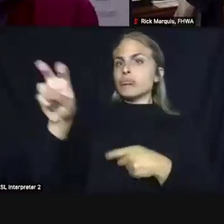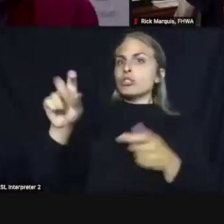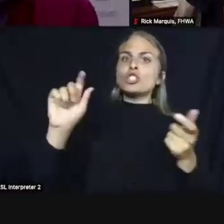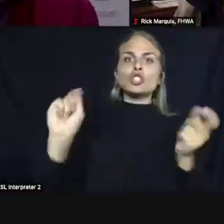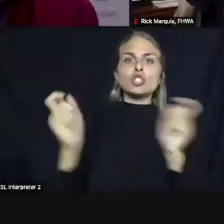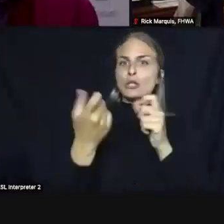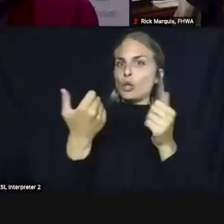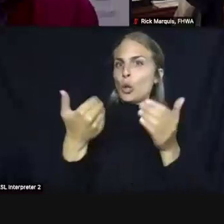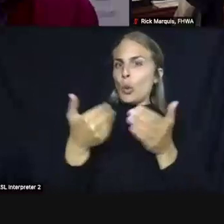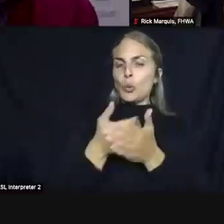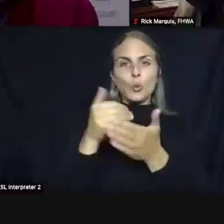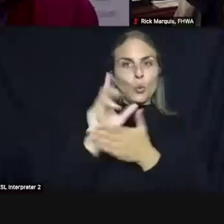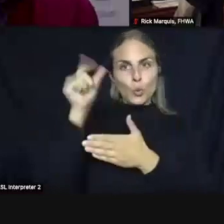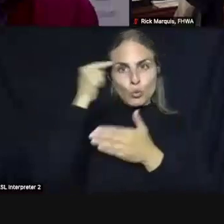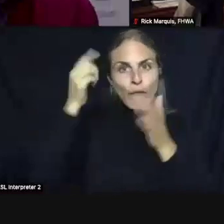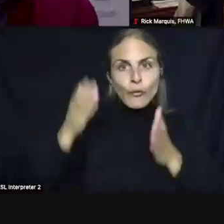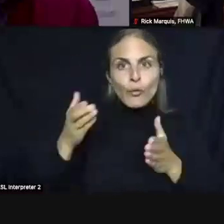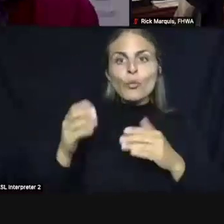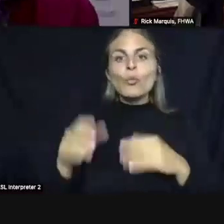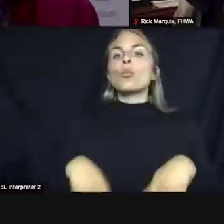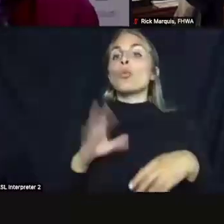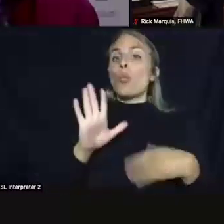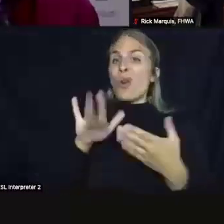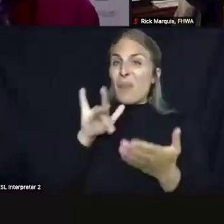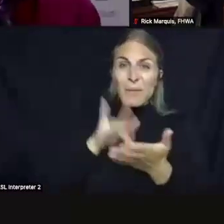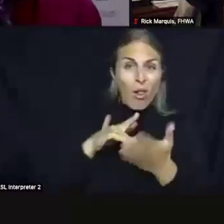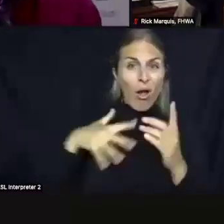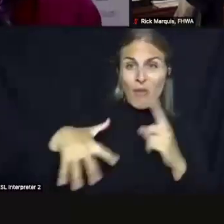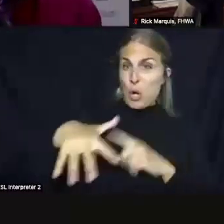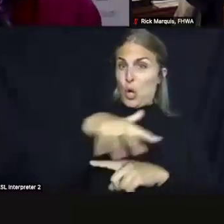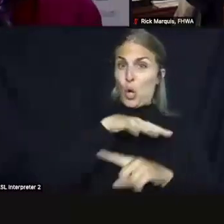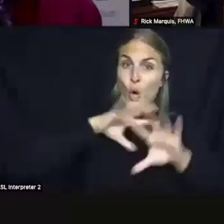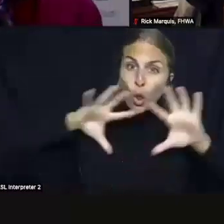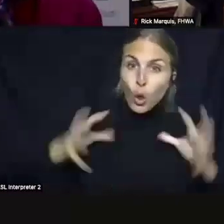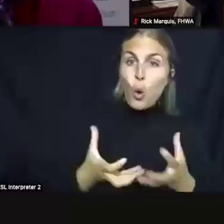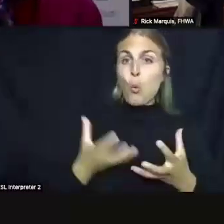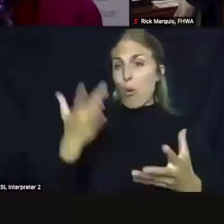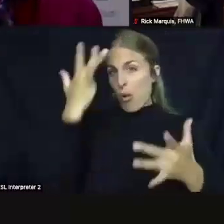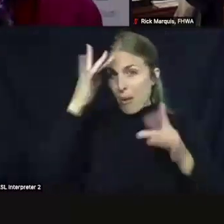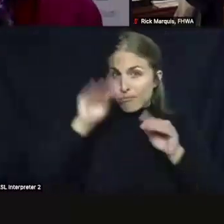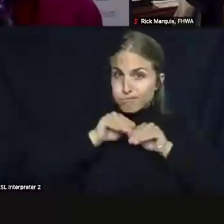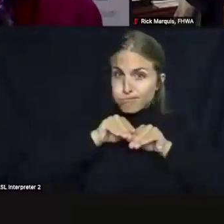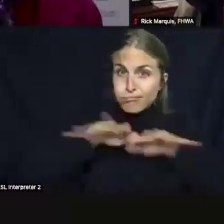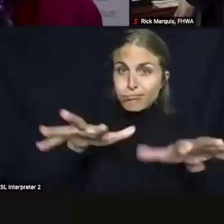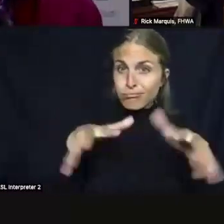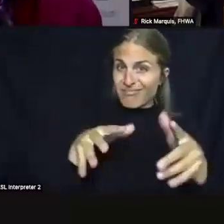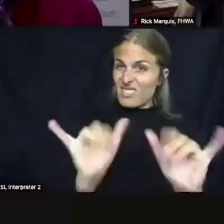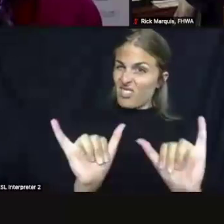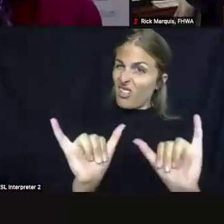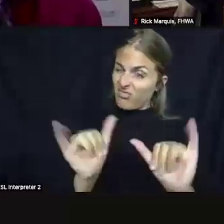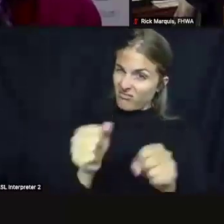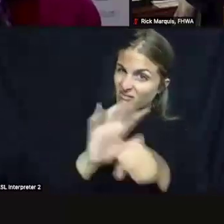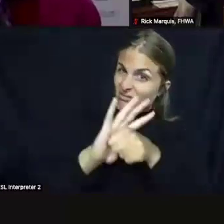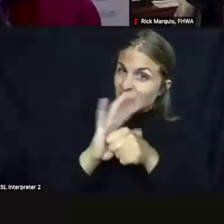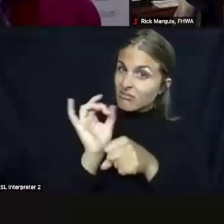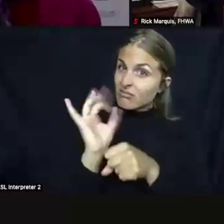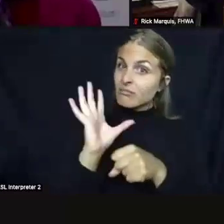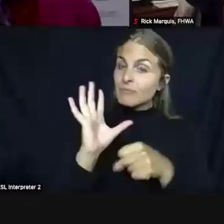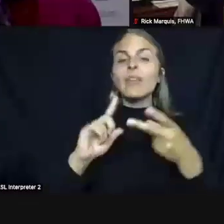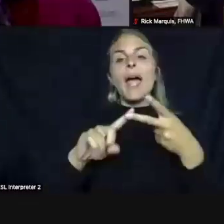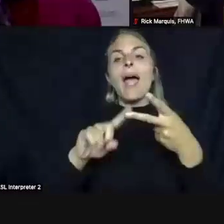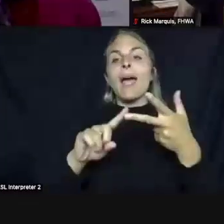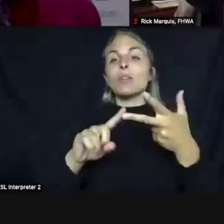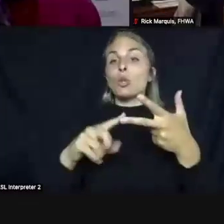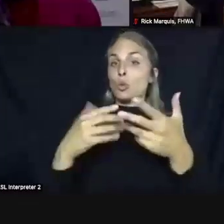otros cambios en cuanto al liderazgo. Estamos en una pandemia global y finalmente